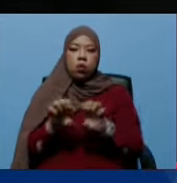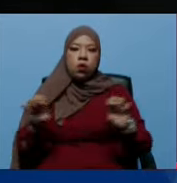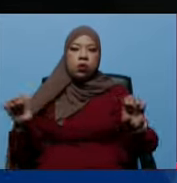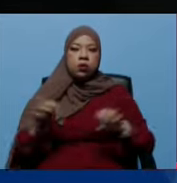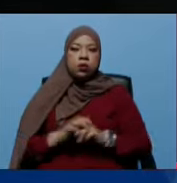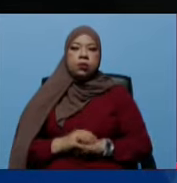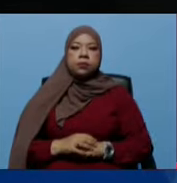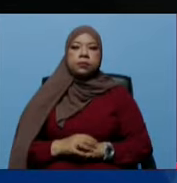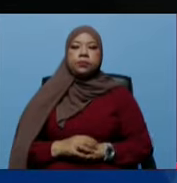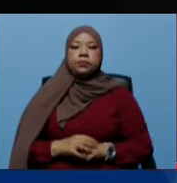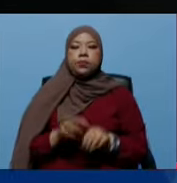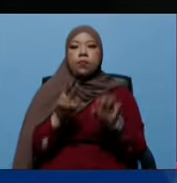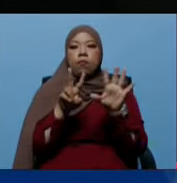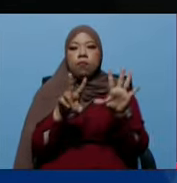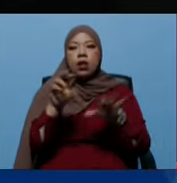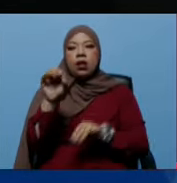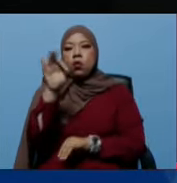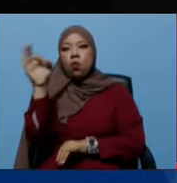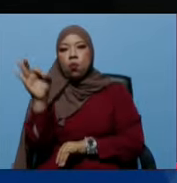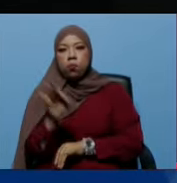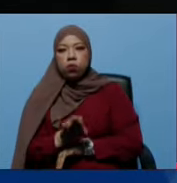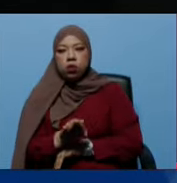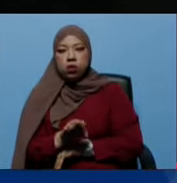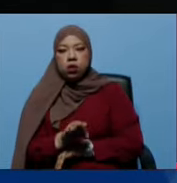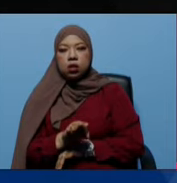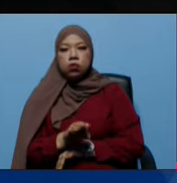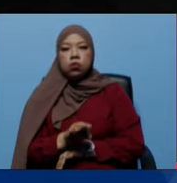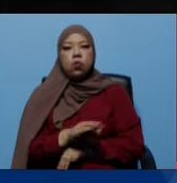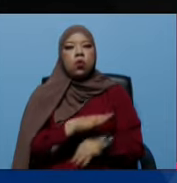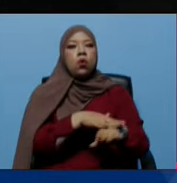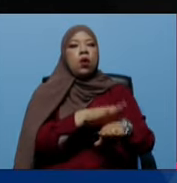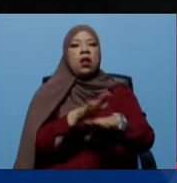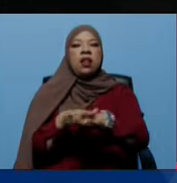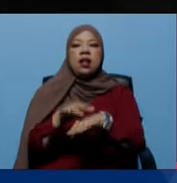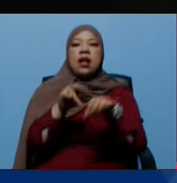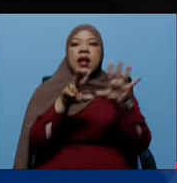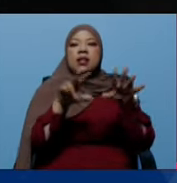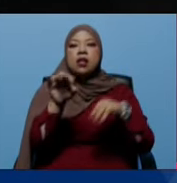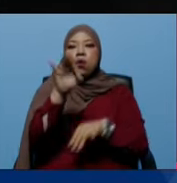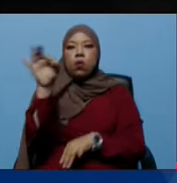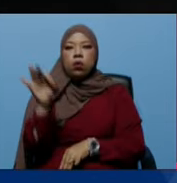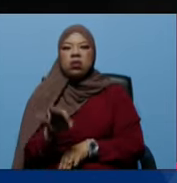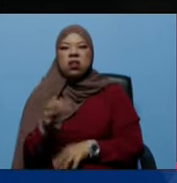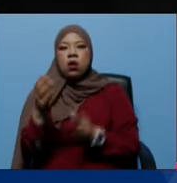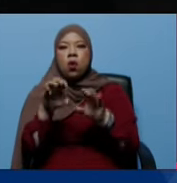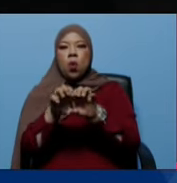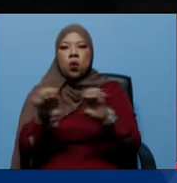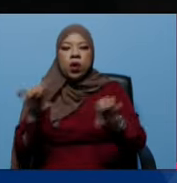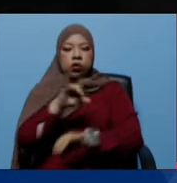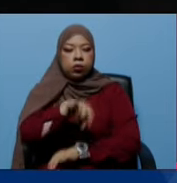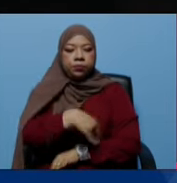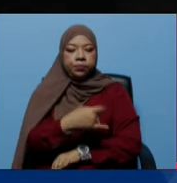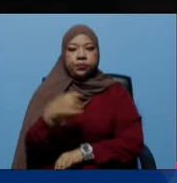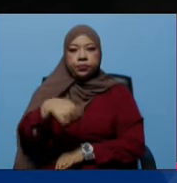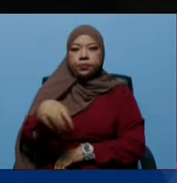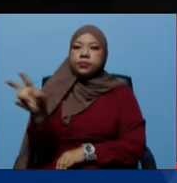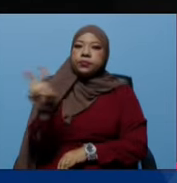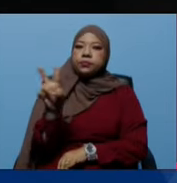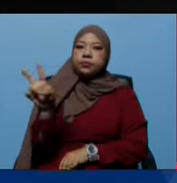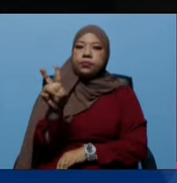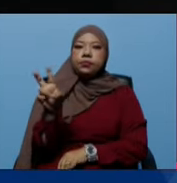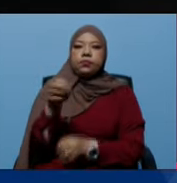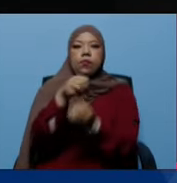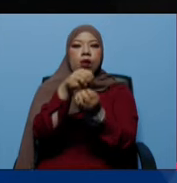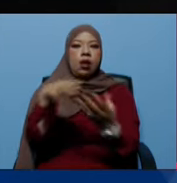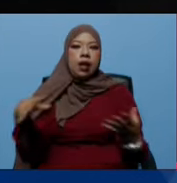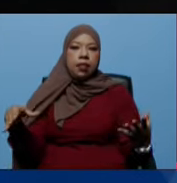El 70%, Gabriela, Ricardo, el 70% de la educación universitaria en el país